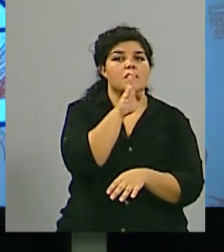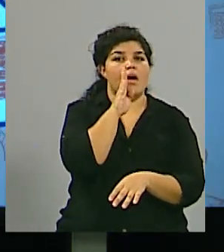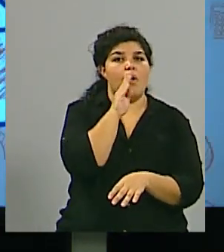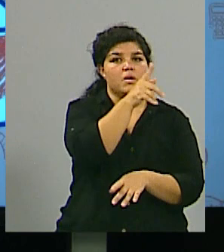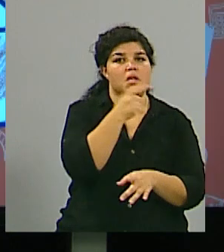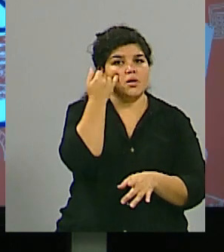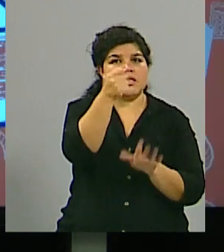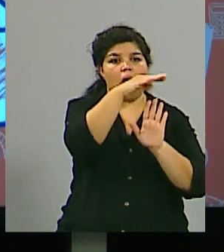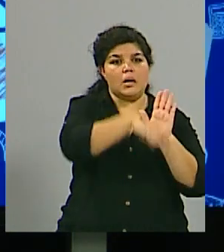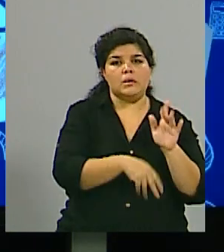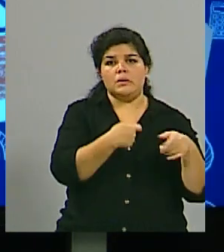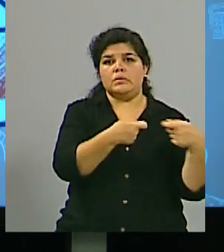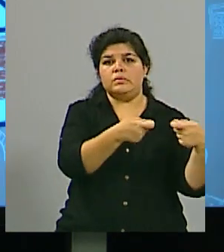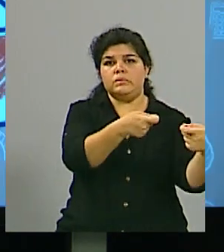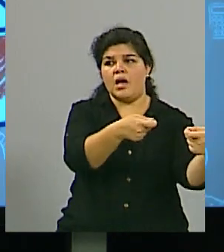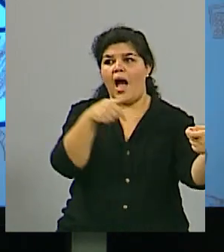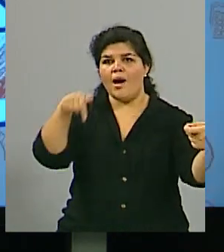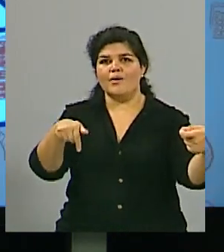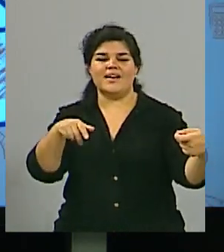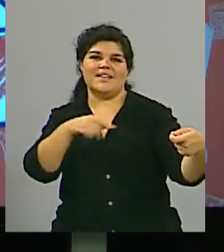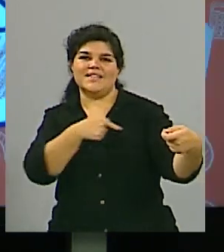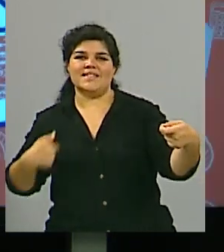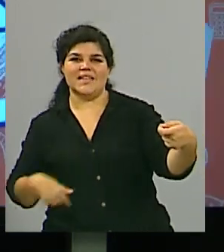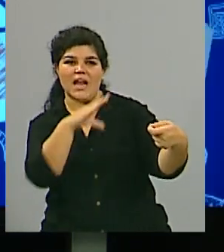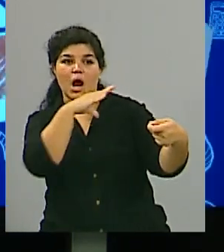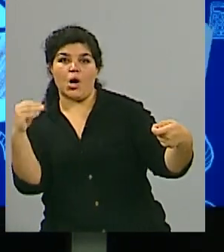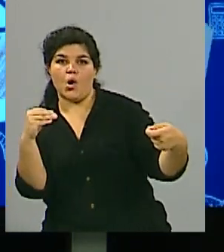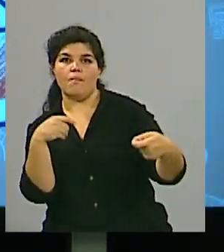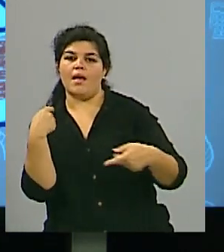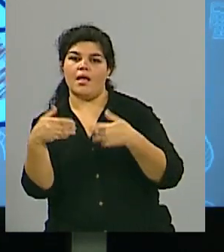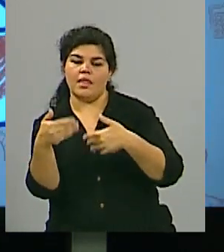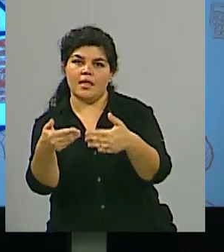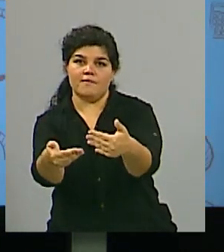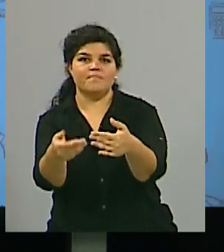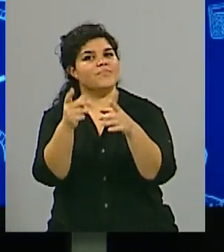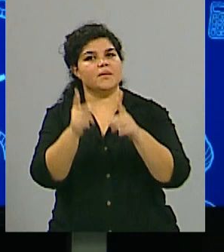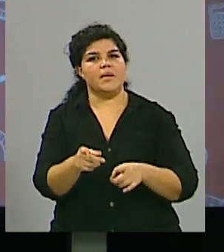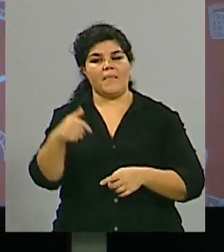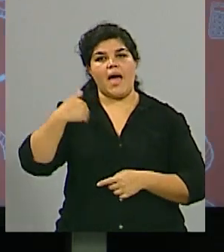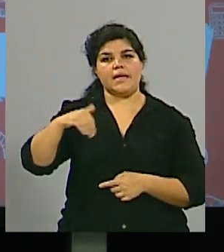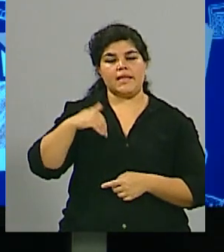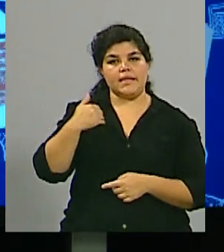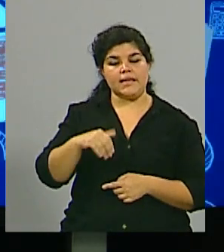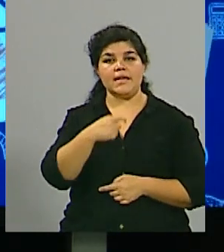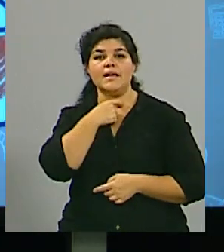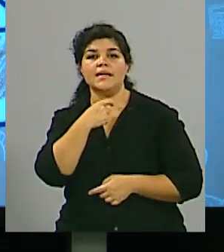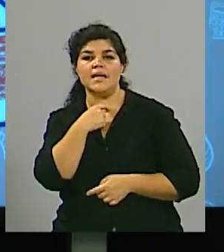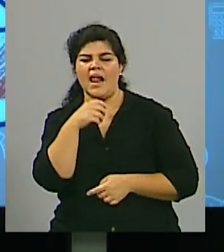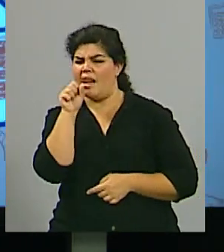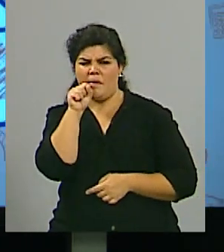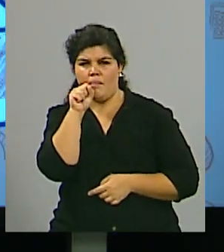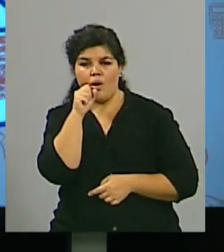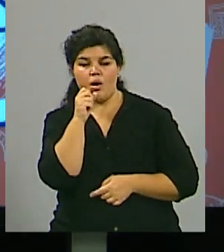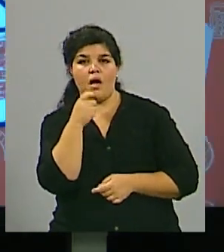sino preguntémosle a los productores argentinos que por años han querido introducir sus limones a Estados Unidos y todavía seguimos